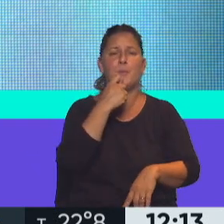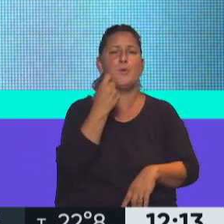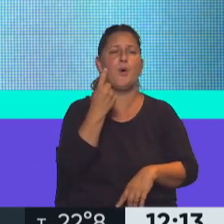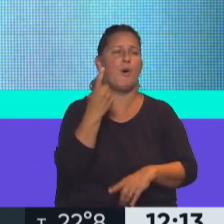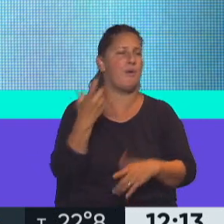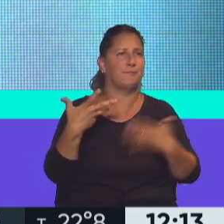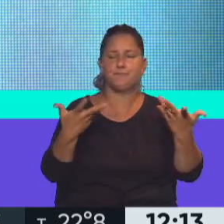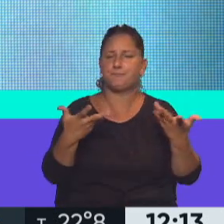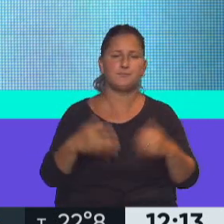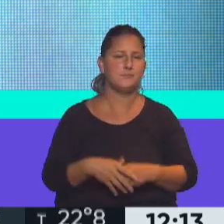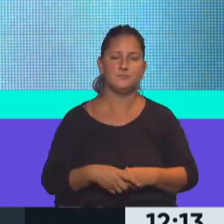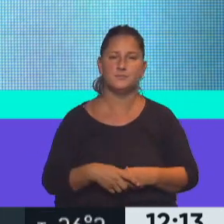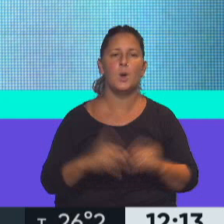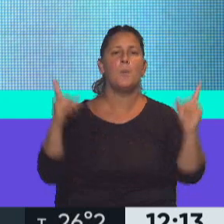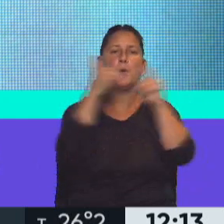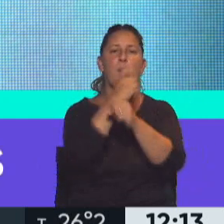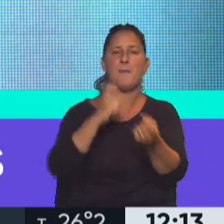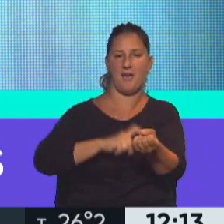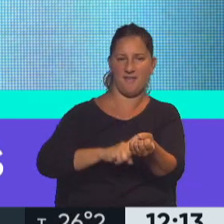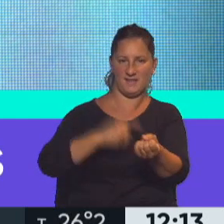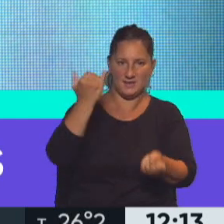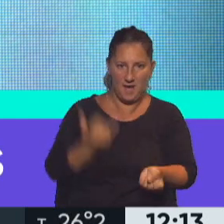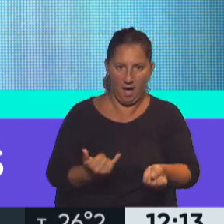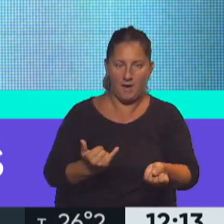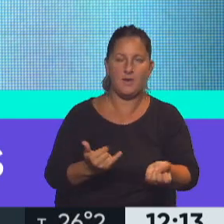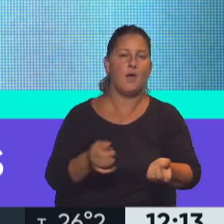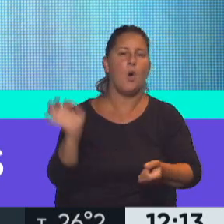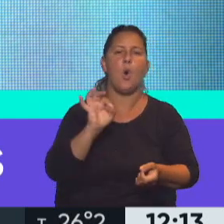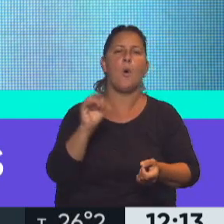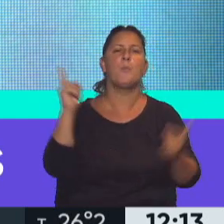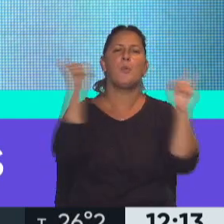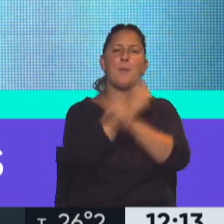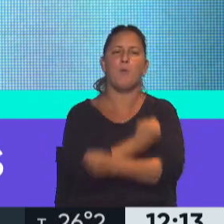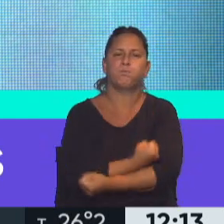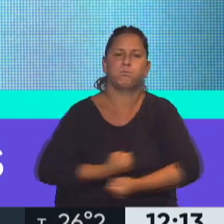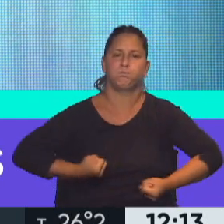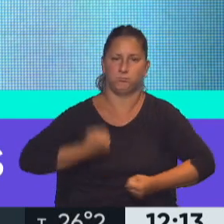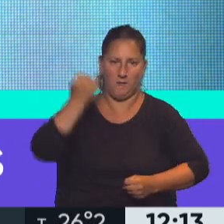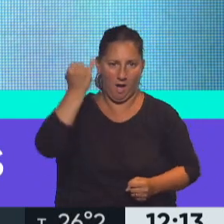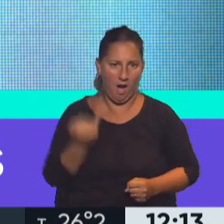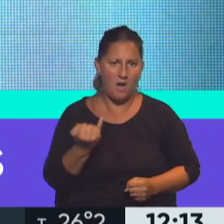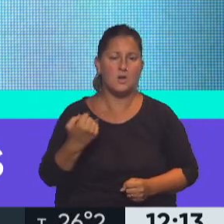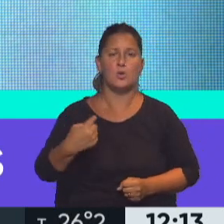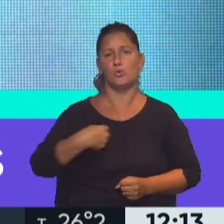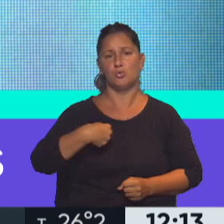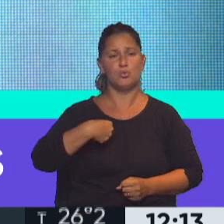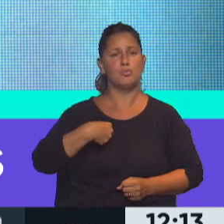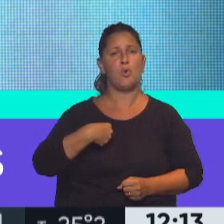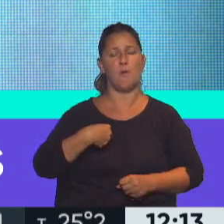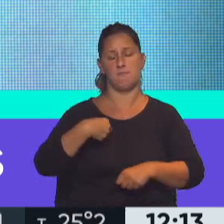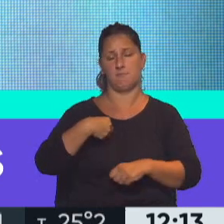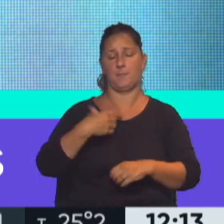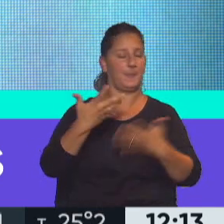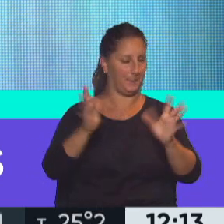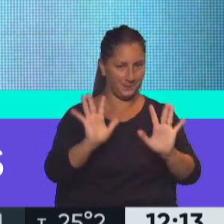de, no sé, de diabetes o obesidad o lo que sea, digamos, si yo voy entonces al médico, porque